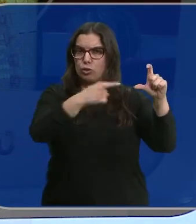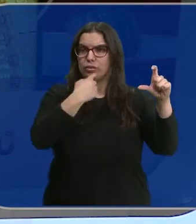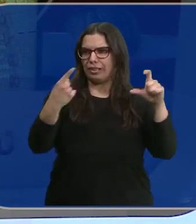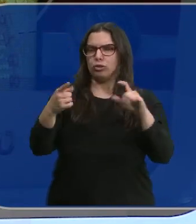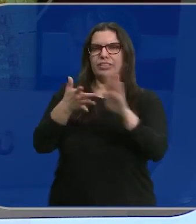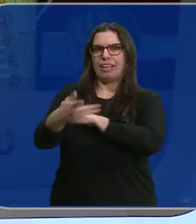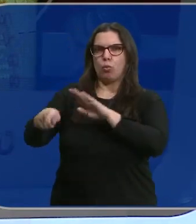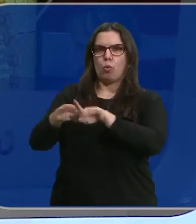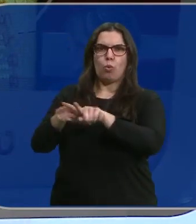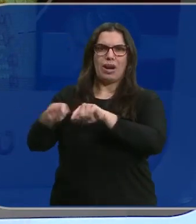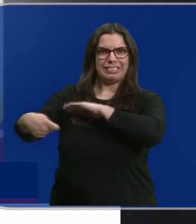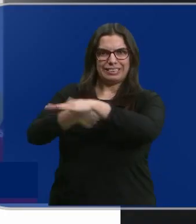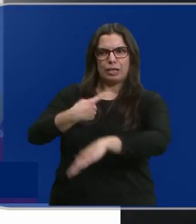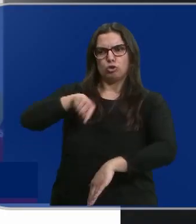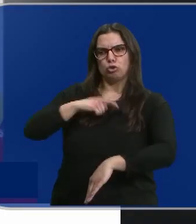al IPC.